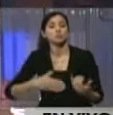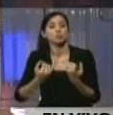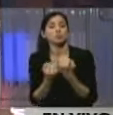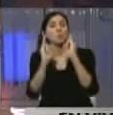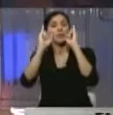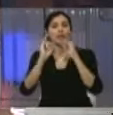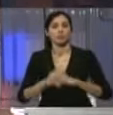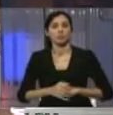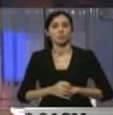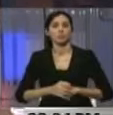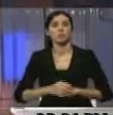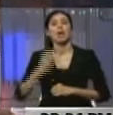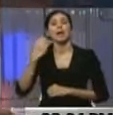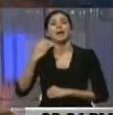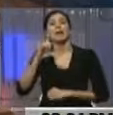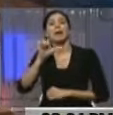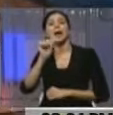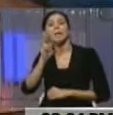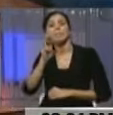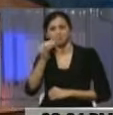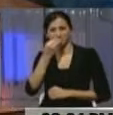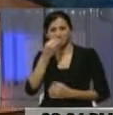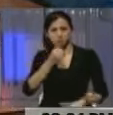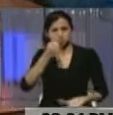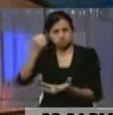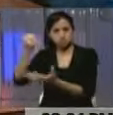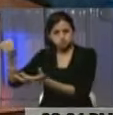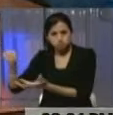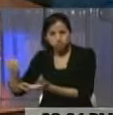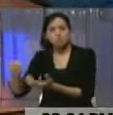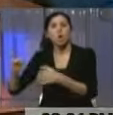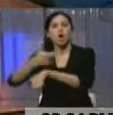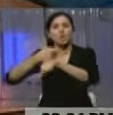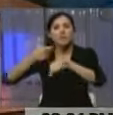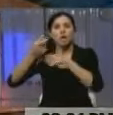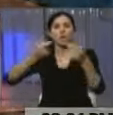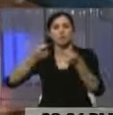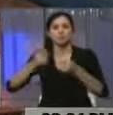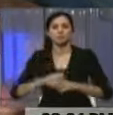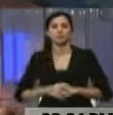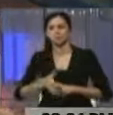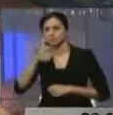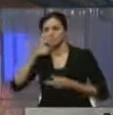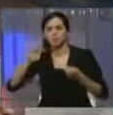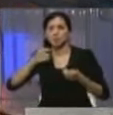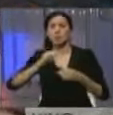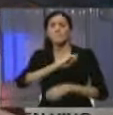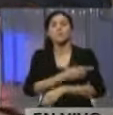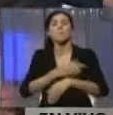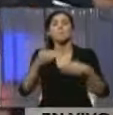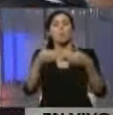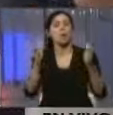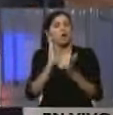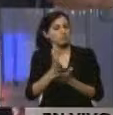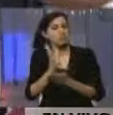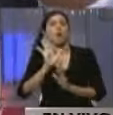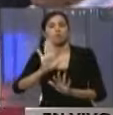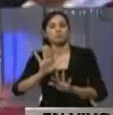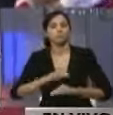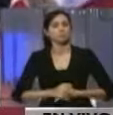el fortalecimiento del poder nacional, de la gobernanza económica, del poder popular. Este es el camino.